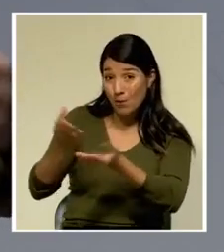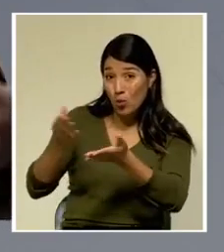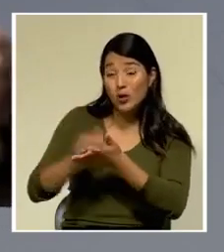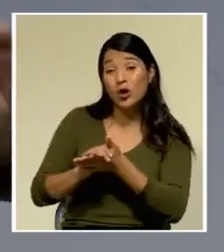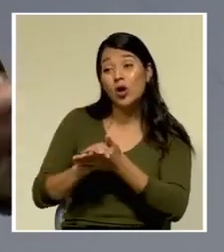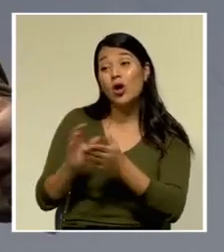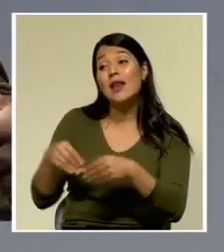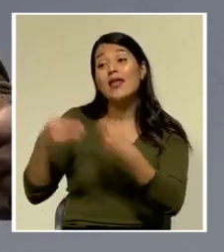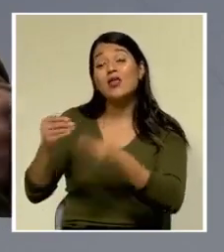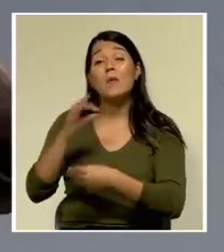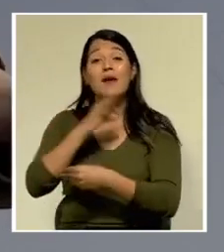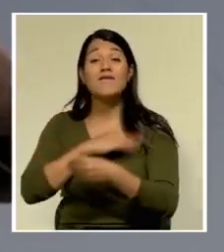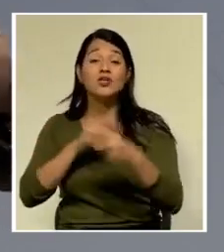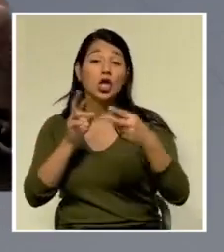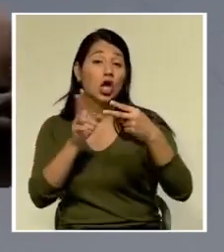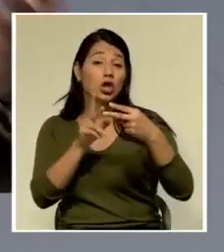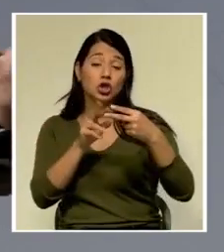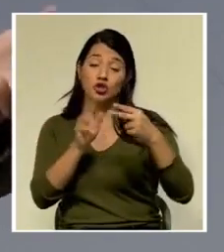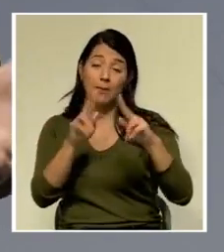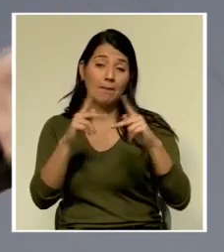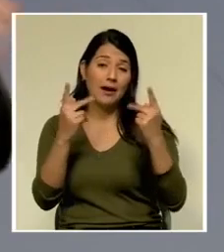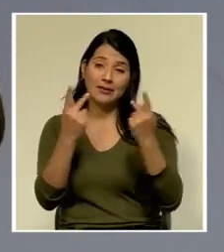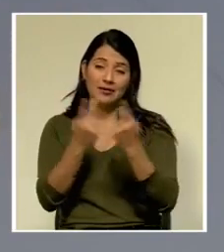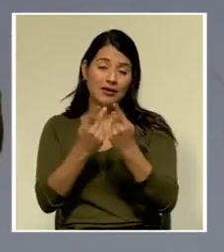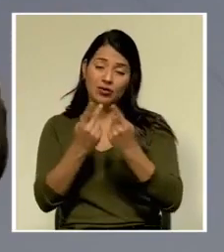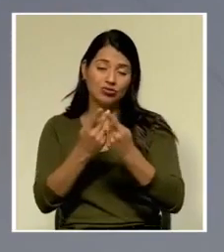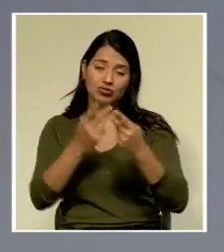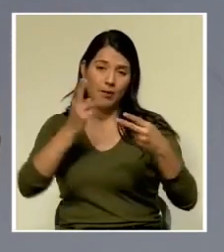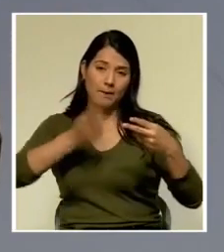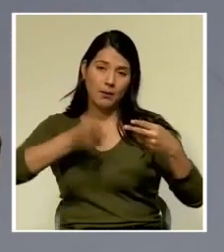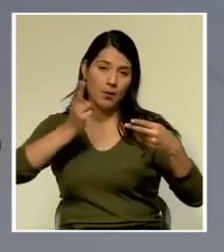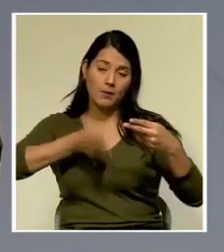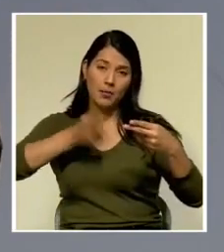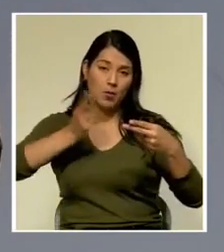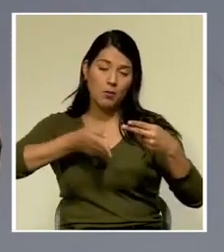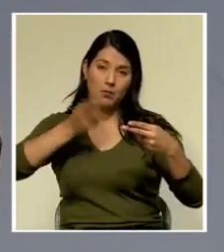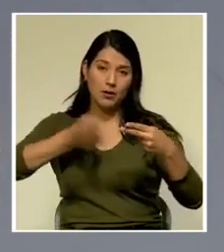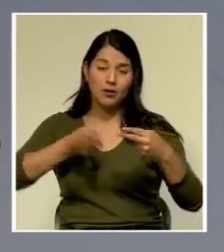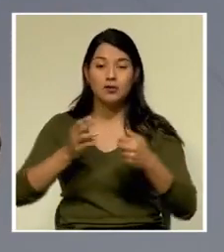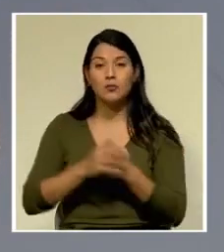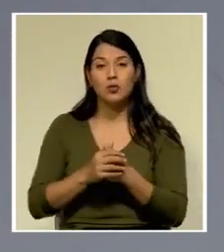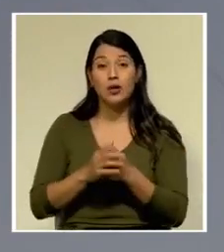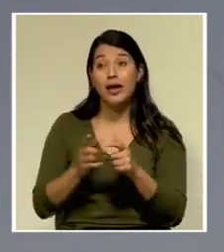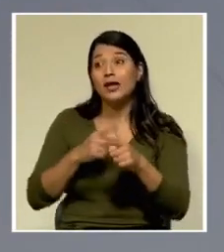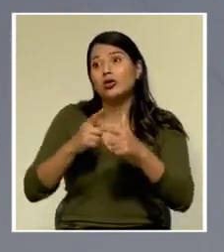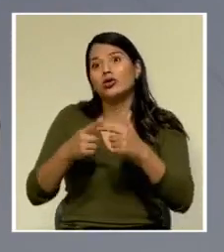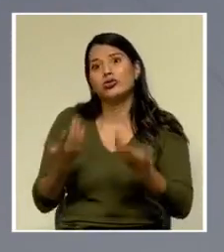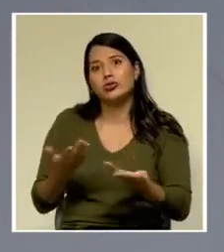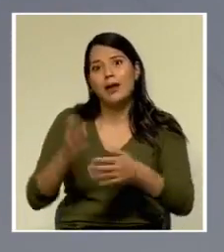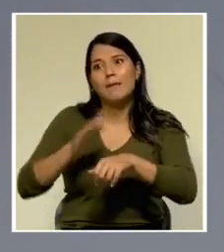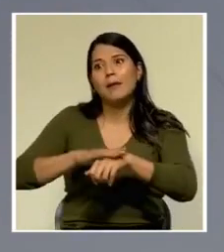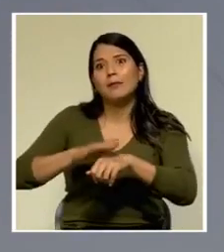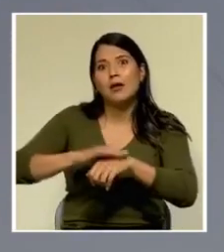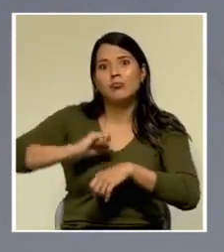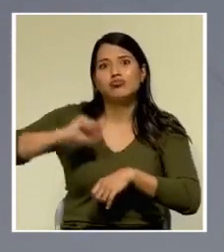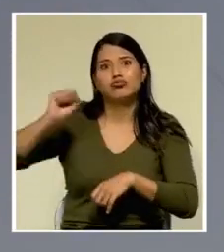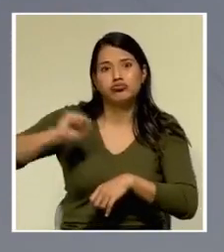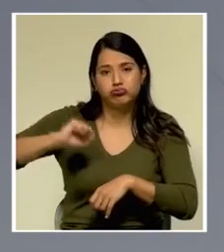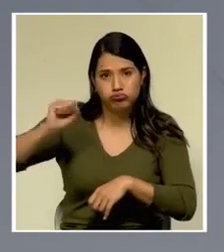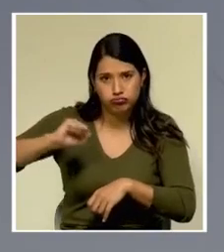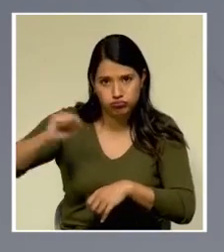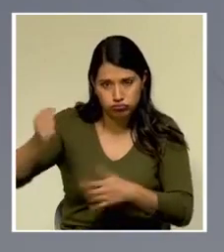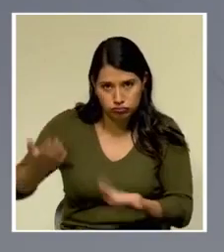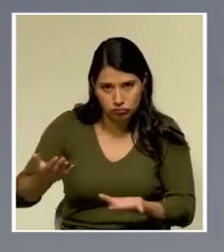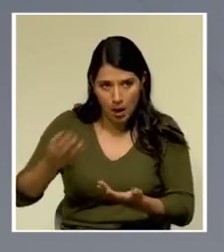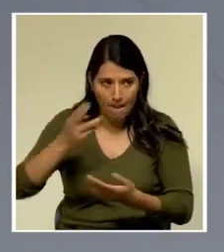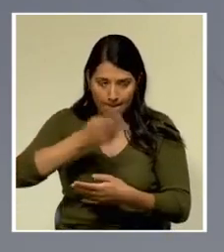dos partidos tradicionales, que dicho sea de paso, en su debacle dieron paso al ascenso al poder a Hugo Chávez. Lo que quiero mencionar con esta